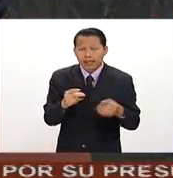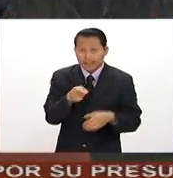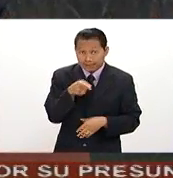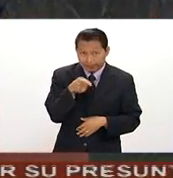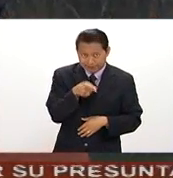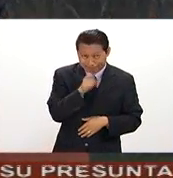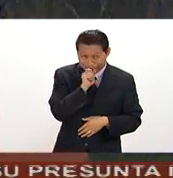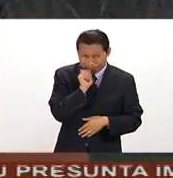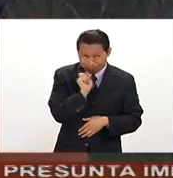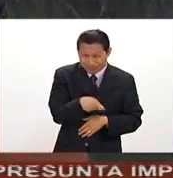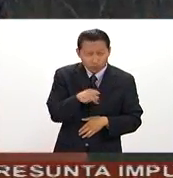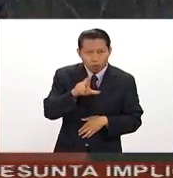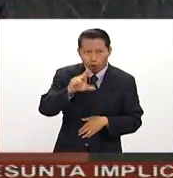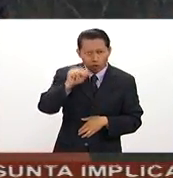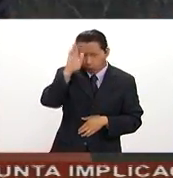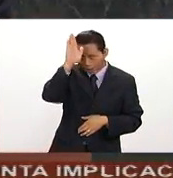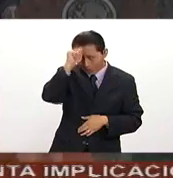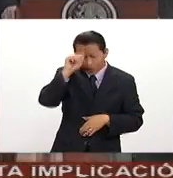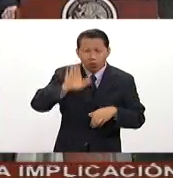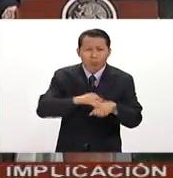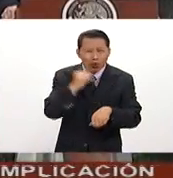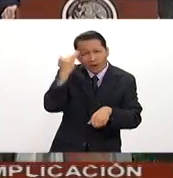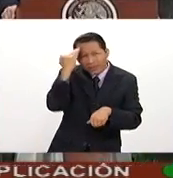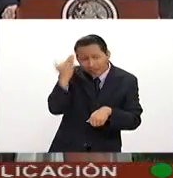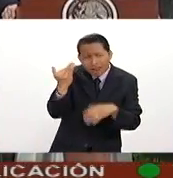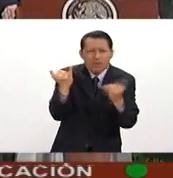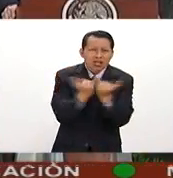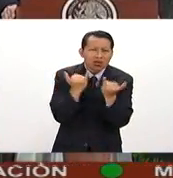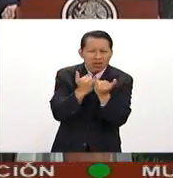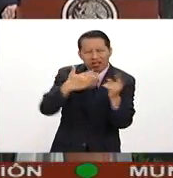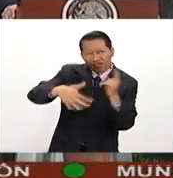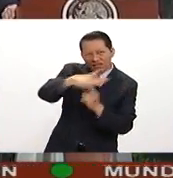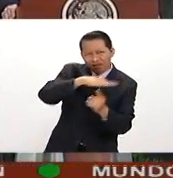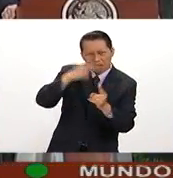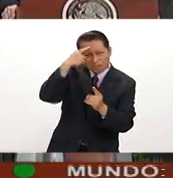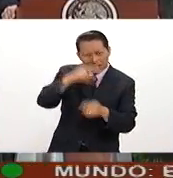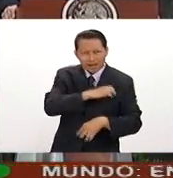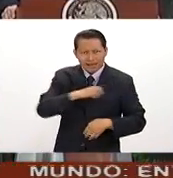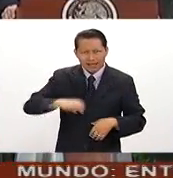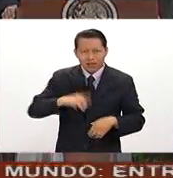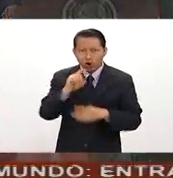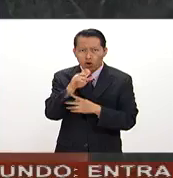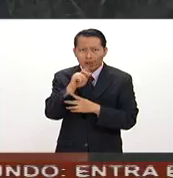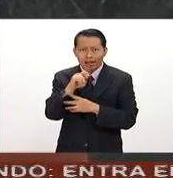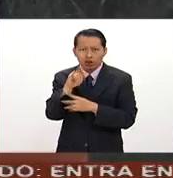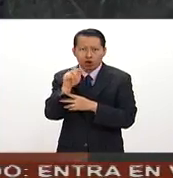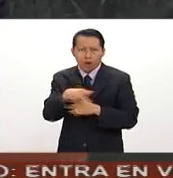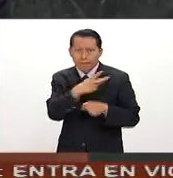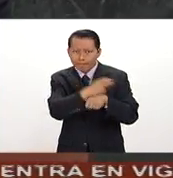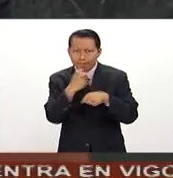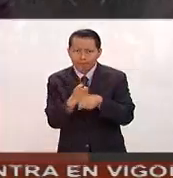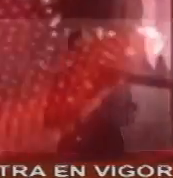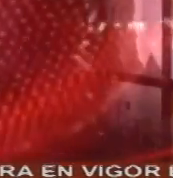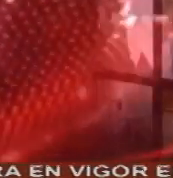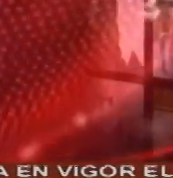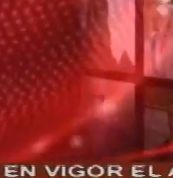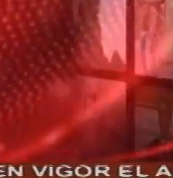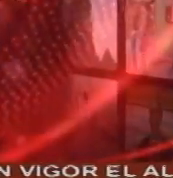de acuerdo con el momento y las condiciones en las que fue invitado el candidato Donald Trump a nuestro país.